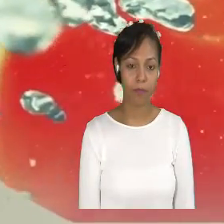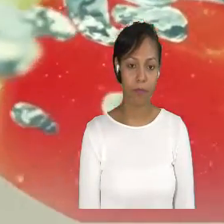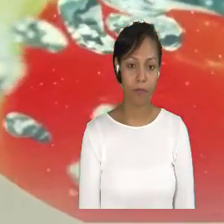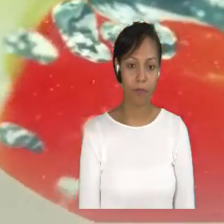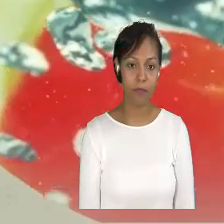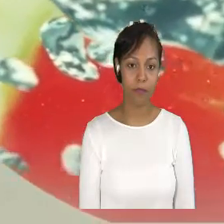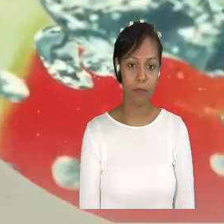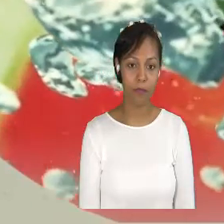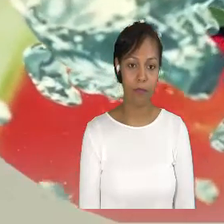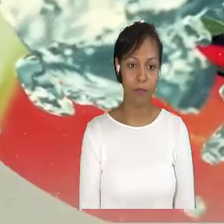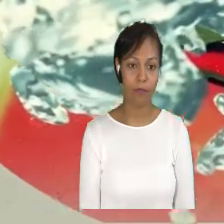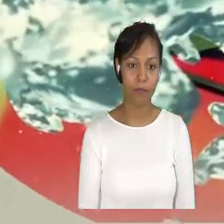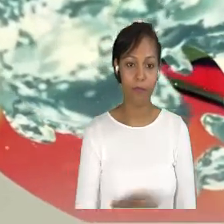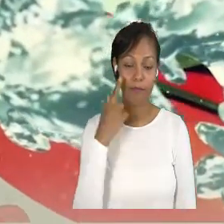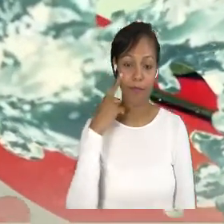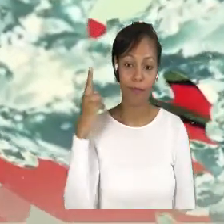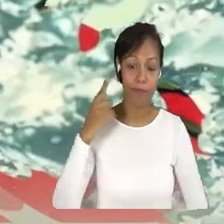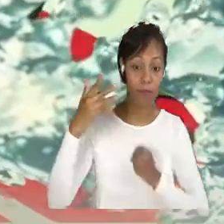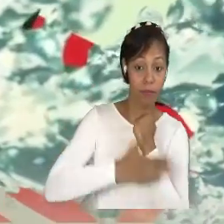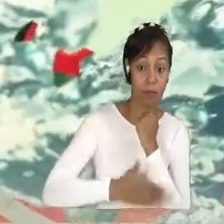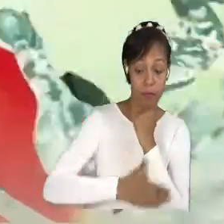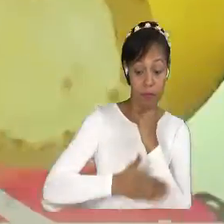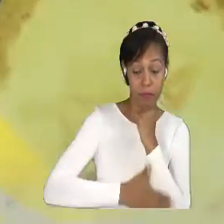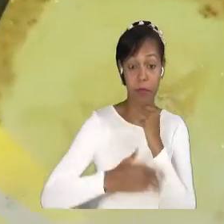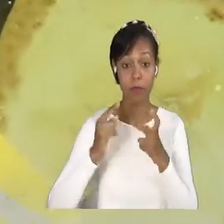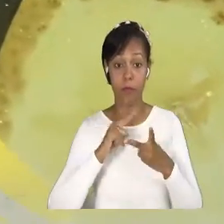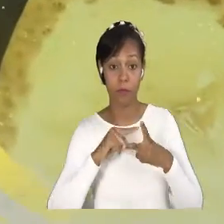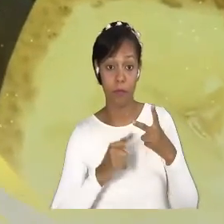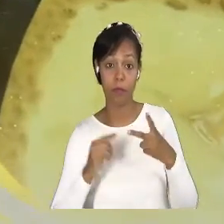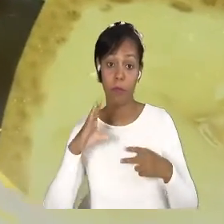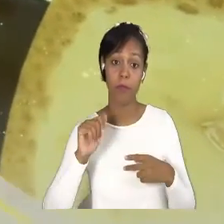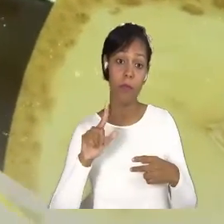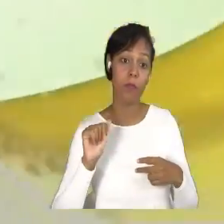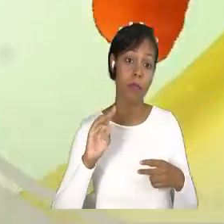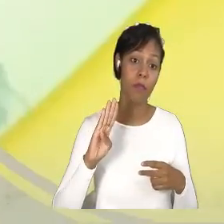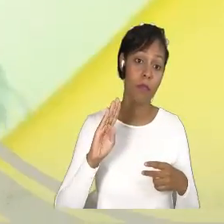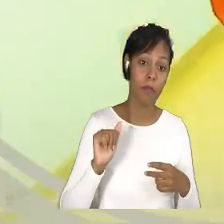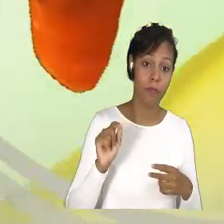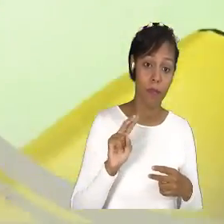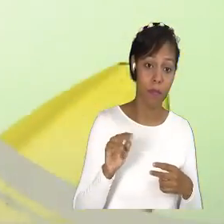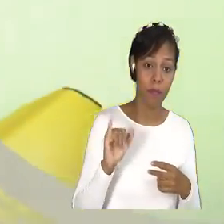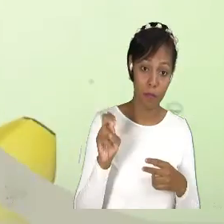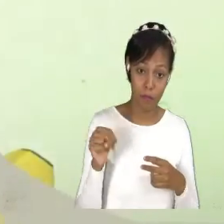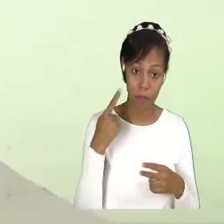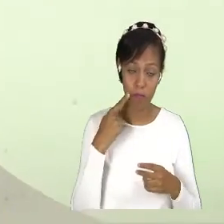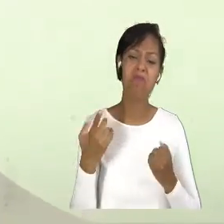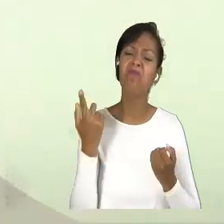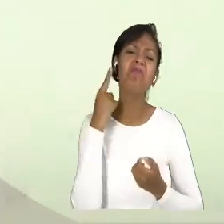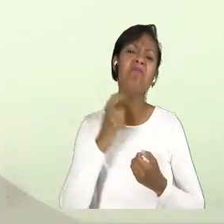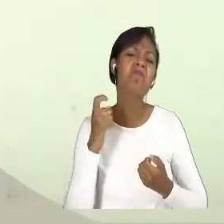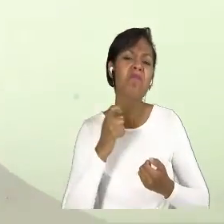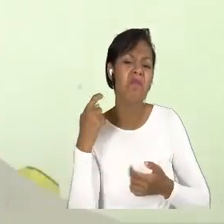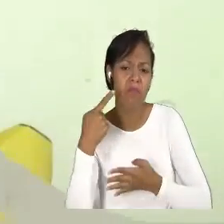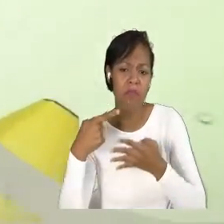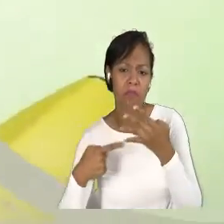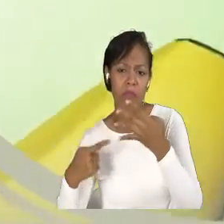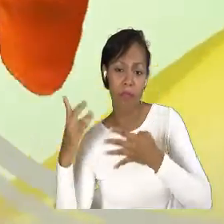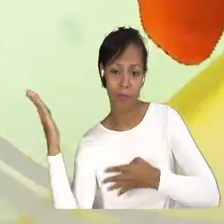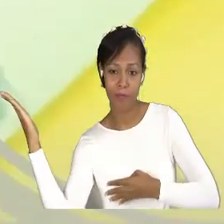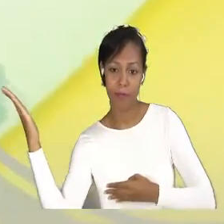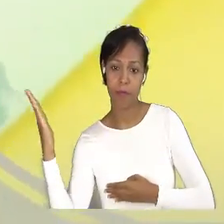Piñas y calabacín grillados con ensalada cremosa. Ingredientes: media piña, 250 gramos de